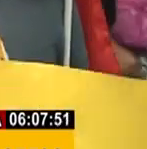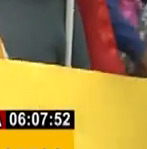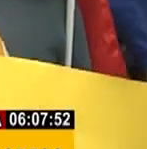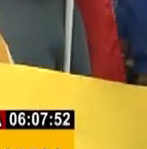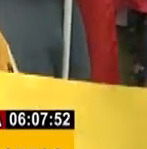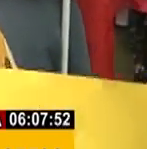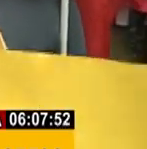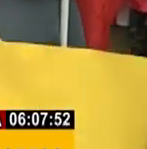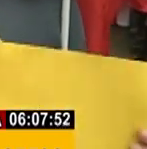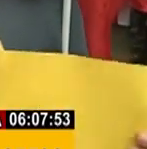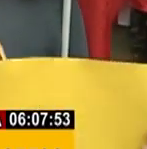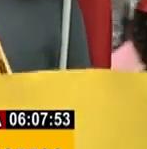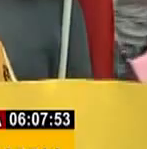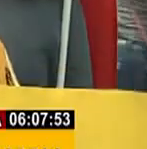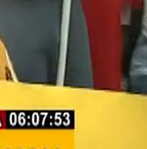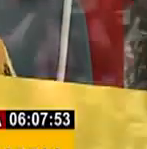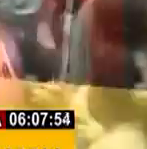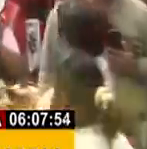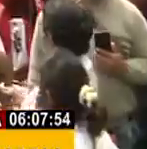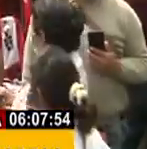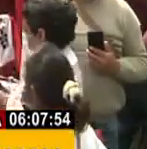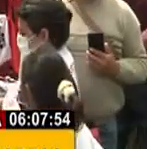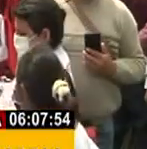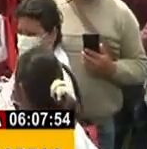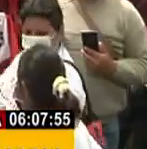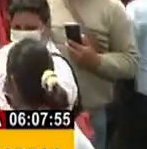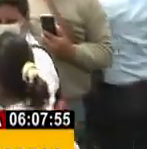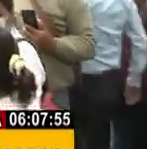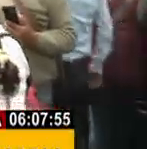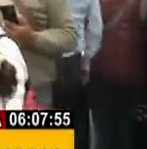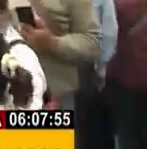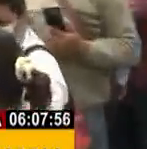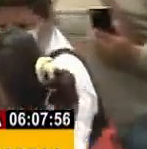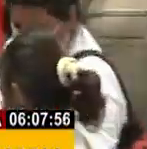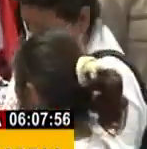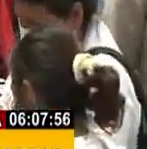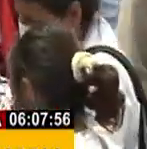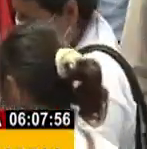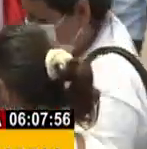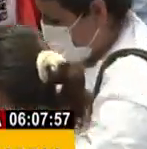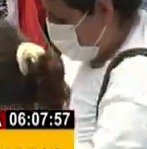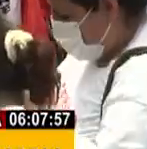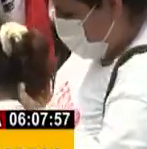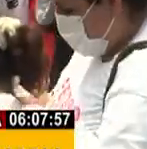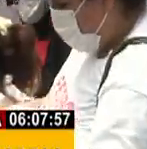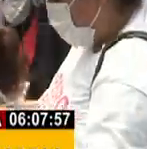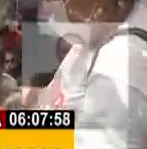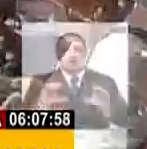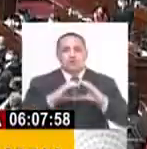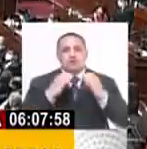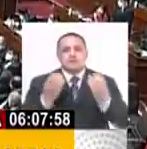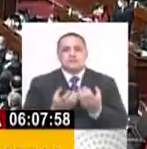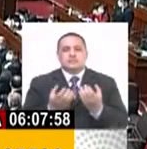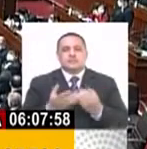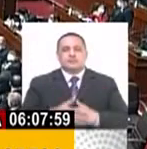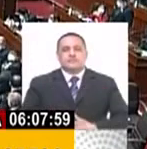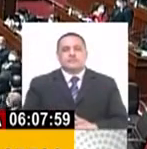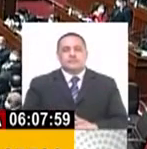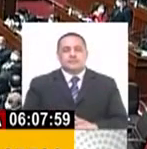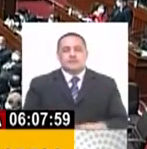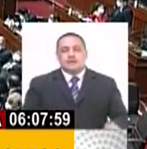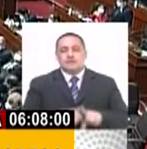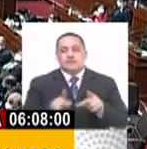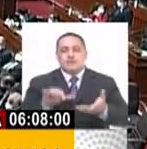cuando su gabinete piense igual que él la protesta siguió durante toda la tarde hasta la culminación del debate en torno